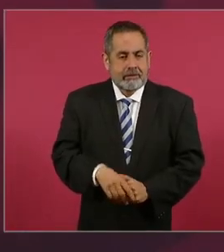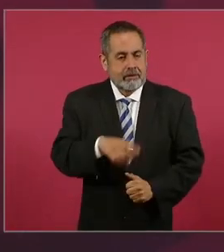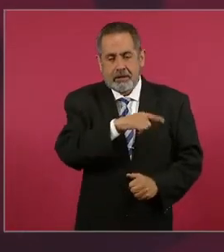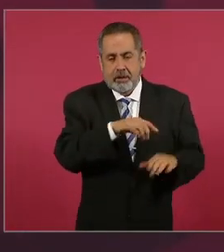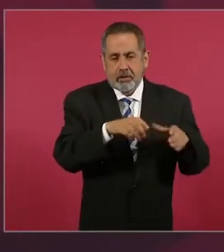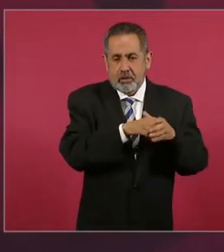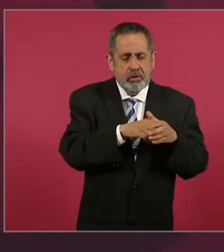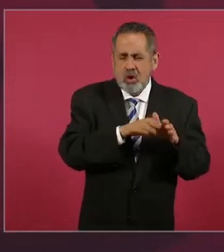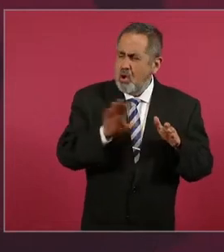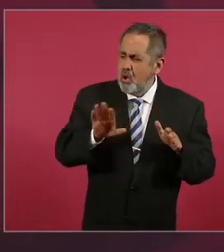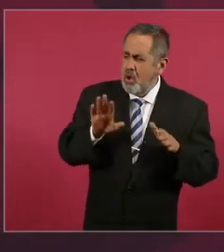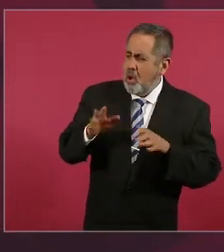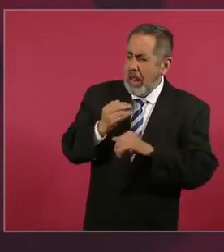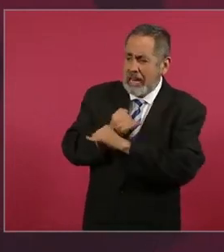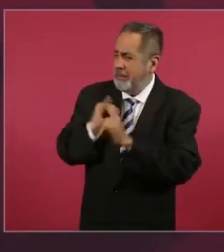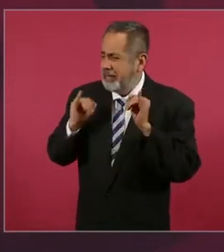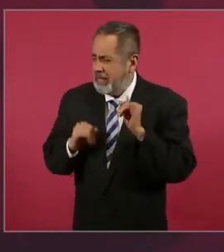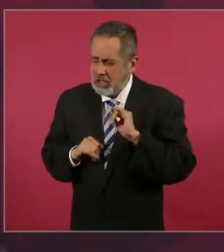defendieron